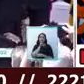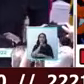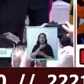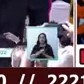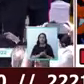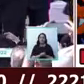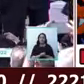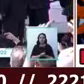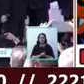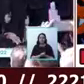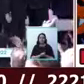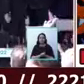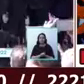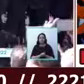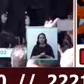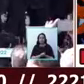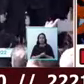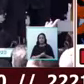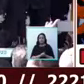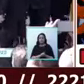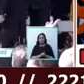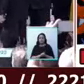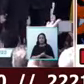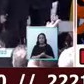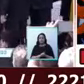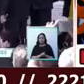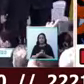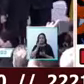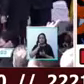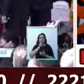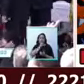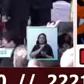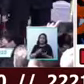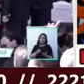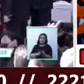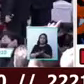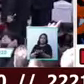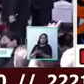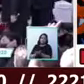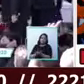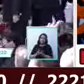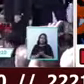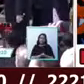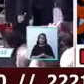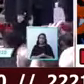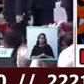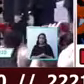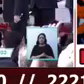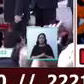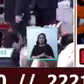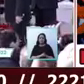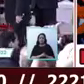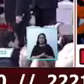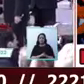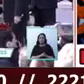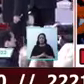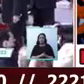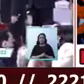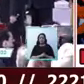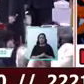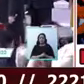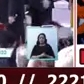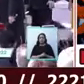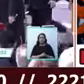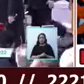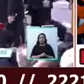tardes. Le escuchamos, caballero. Sí, miren, Narral es que está quedando loco, ¿no? El pueblo hondureño ya no somos tontos,